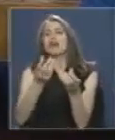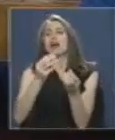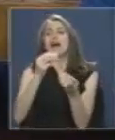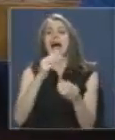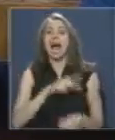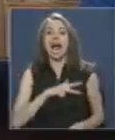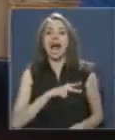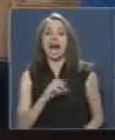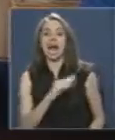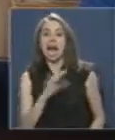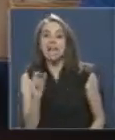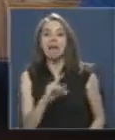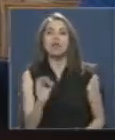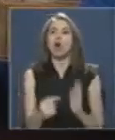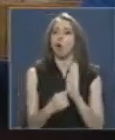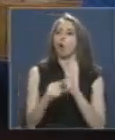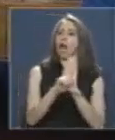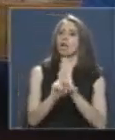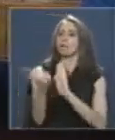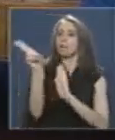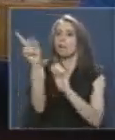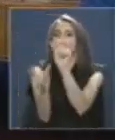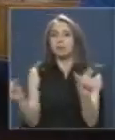aquellos investigadores o a aquellos